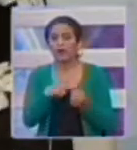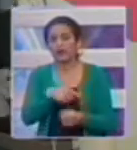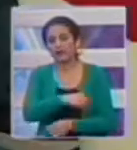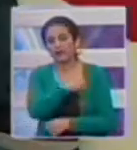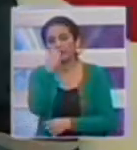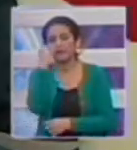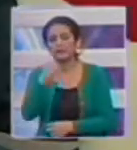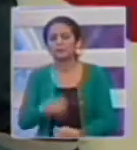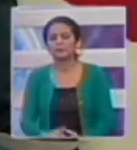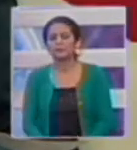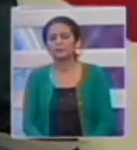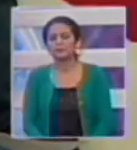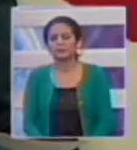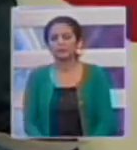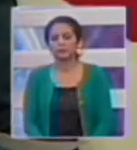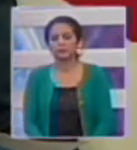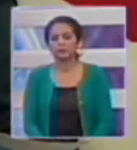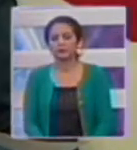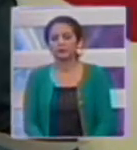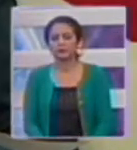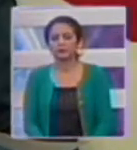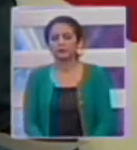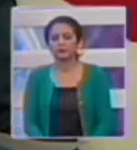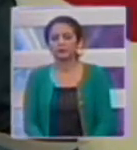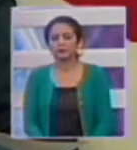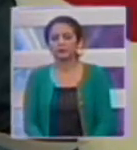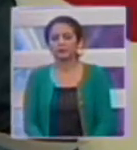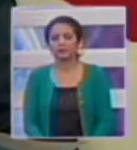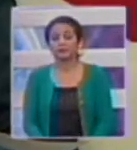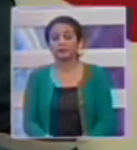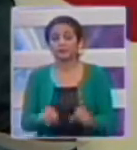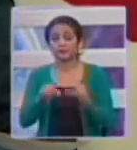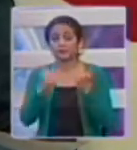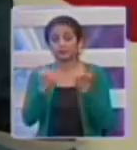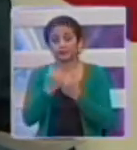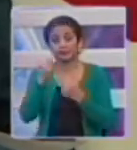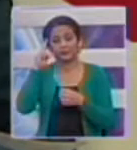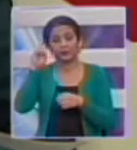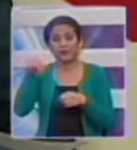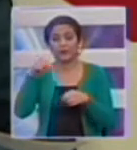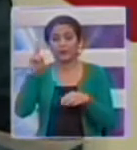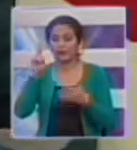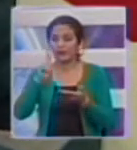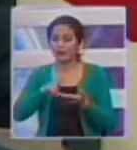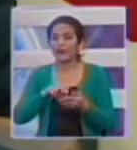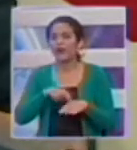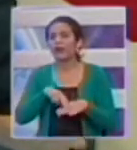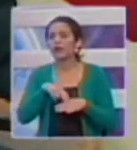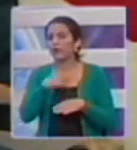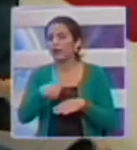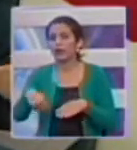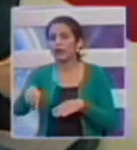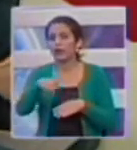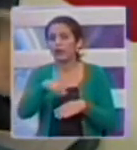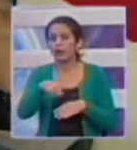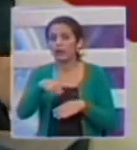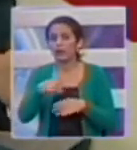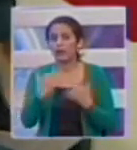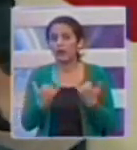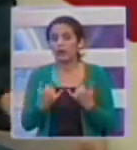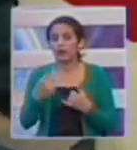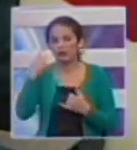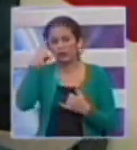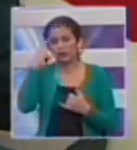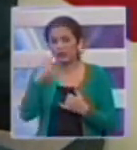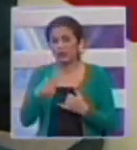Ahora, siguiendo con el tema de la Asamblea Nacional, se vislumbra desde ya la posibilidad de una asamblea dividida,